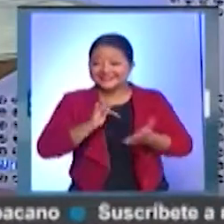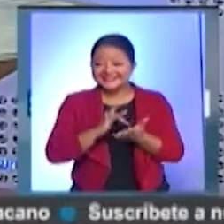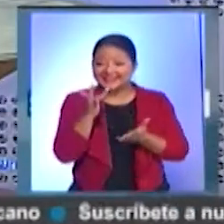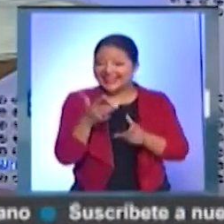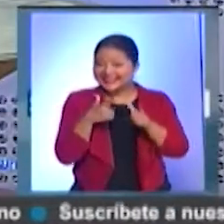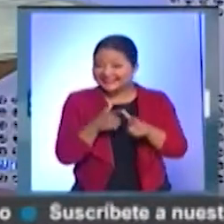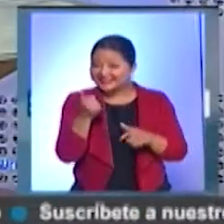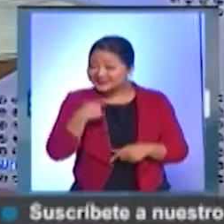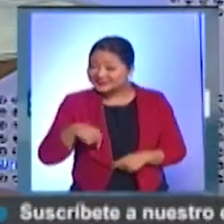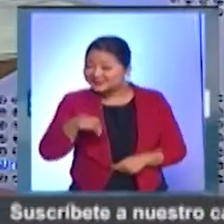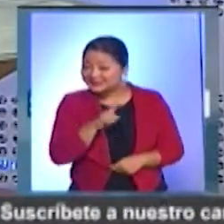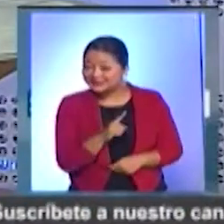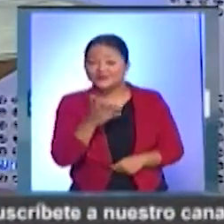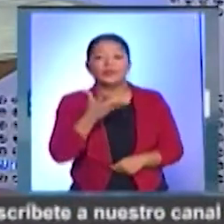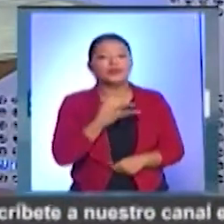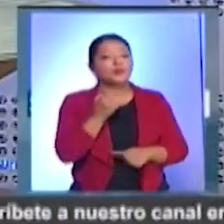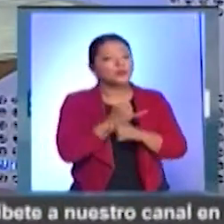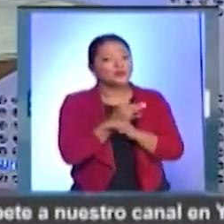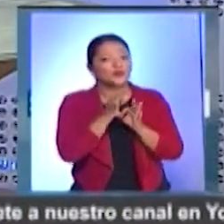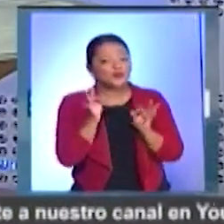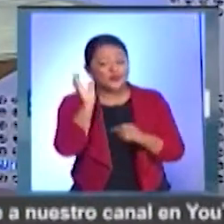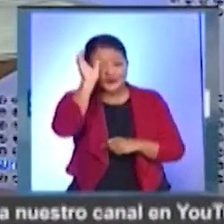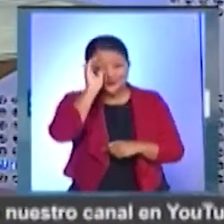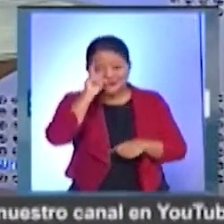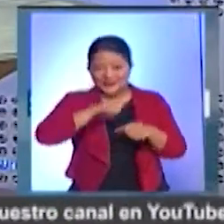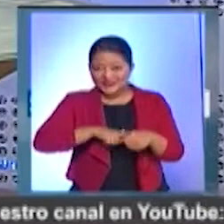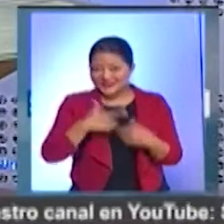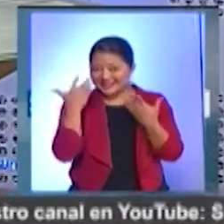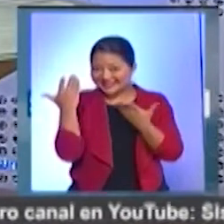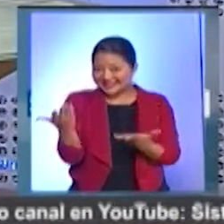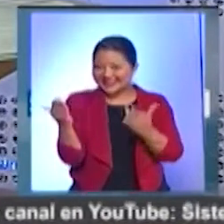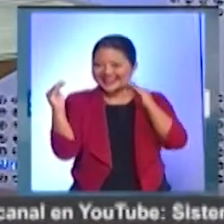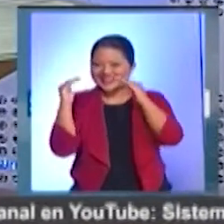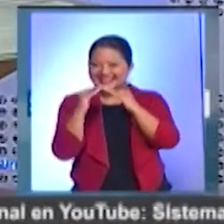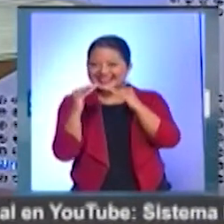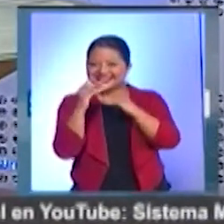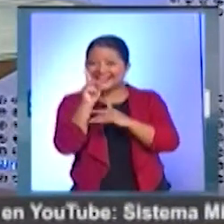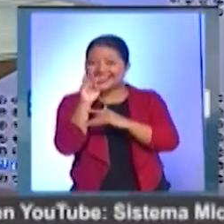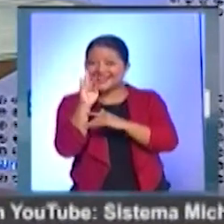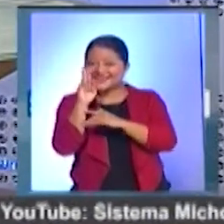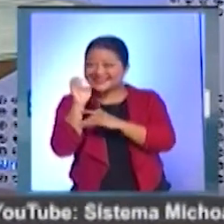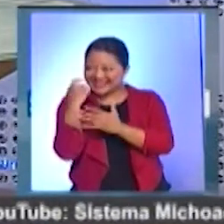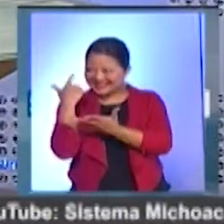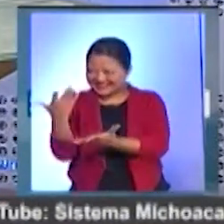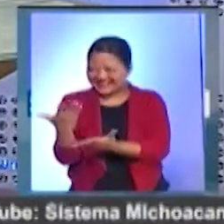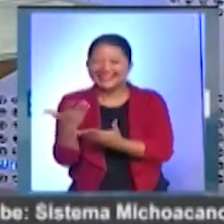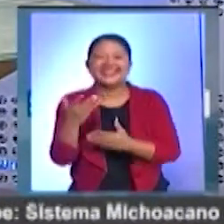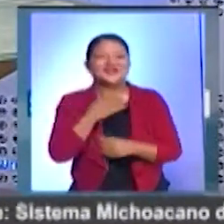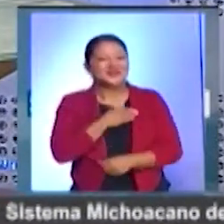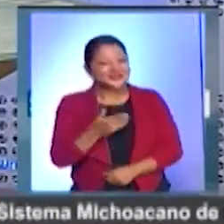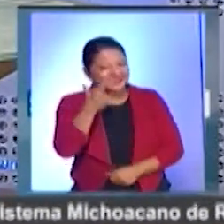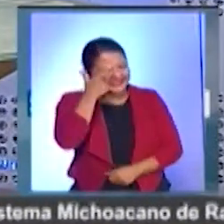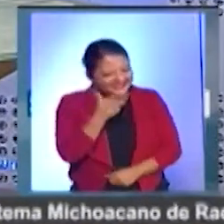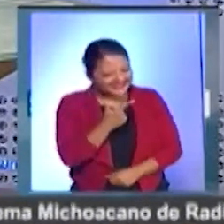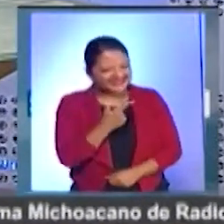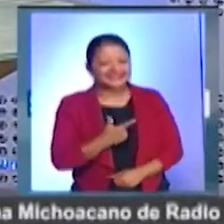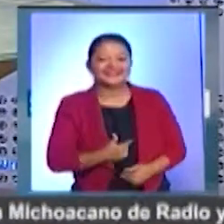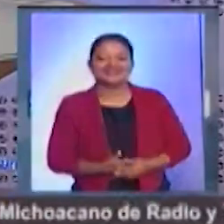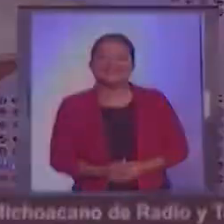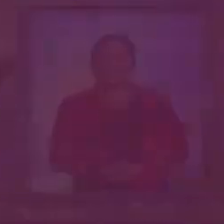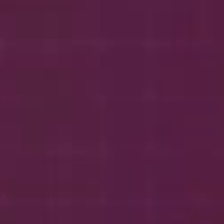para continuar con nosotros y tenemos información cultural desde la casa de daphne gutiérrez te escuchamos las muy buenas noches